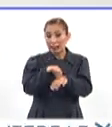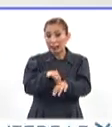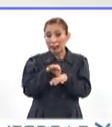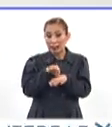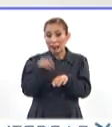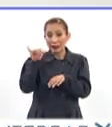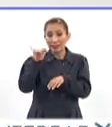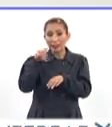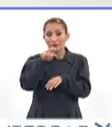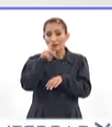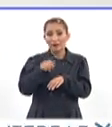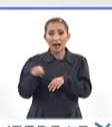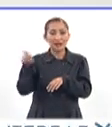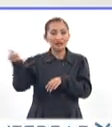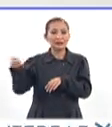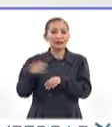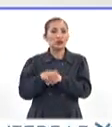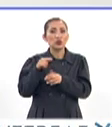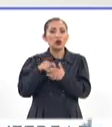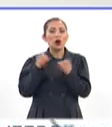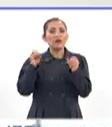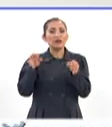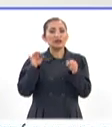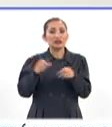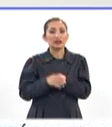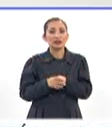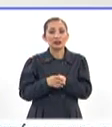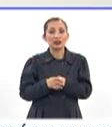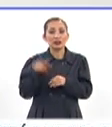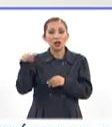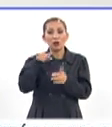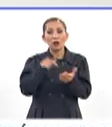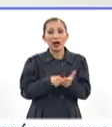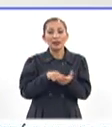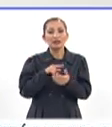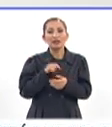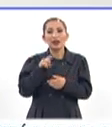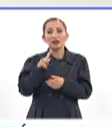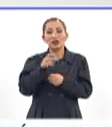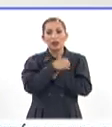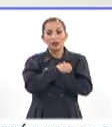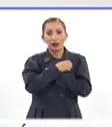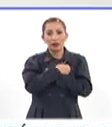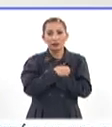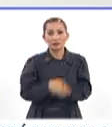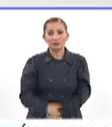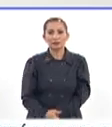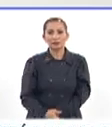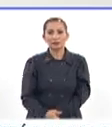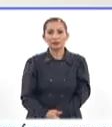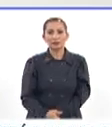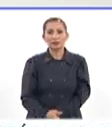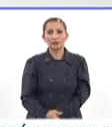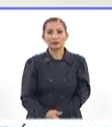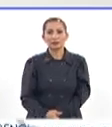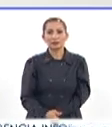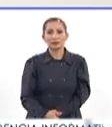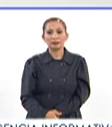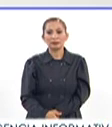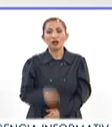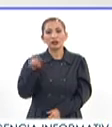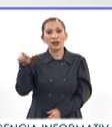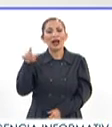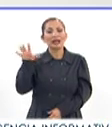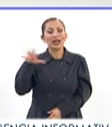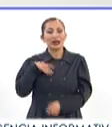completamente en vivo de Interfaz desde las oficinas, desde las instalaciones de televisión educativa, por supuesto